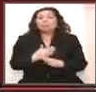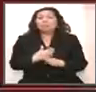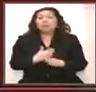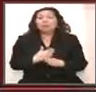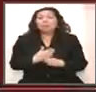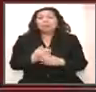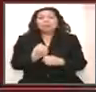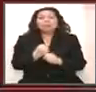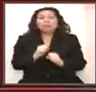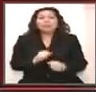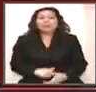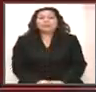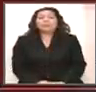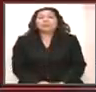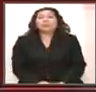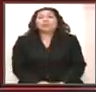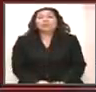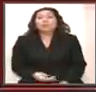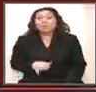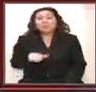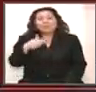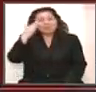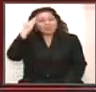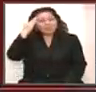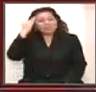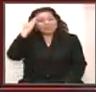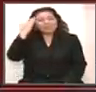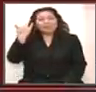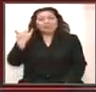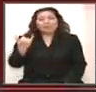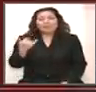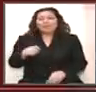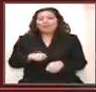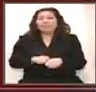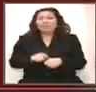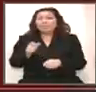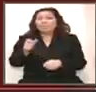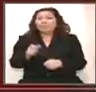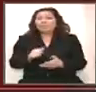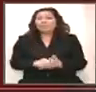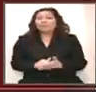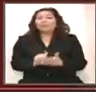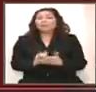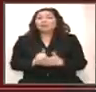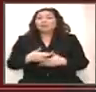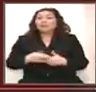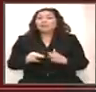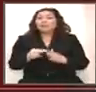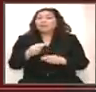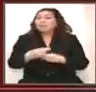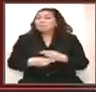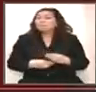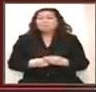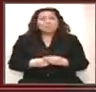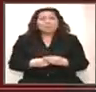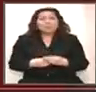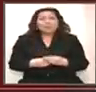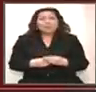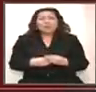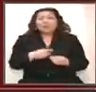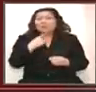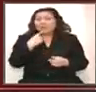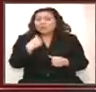formas de explotación. Como se sabe, esta trata de personas es un flagelo que se produce a nivel mundial y que,